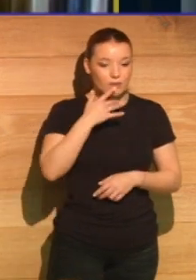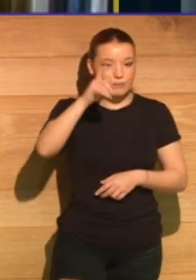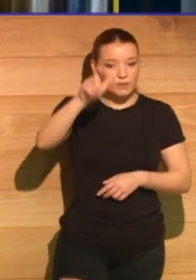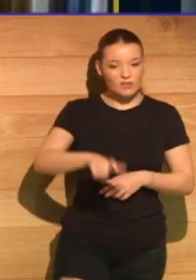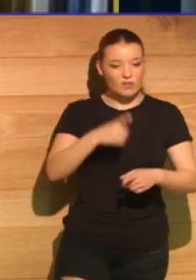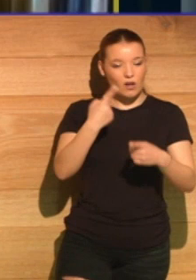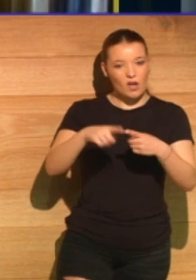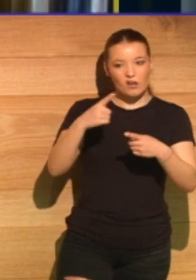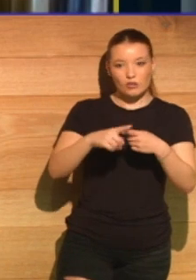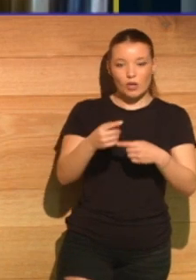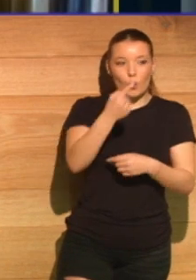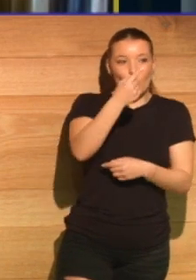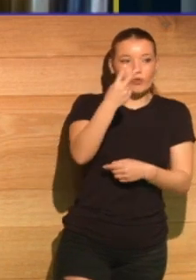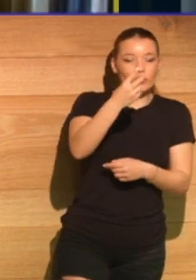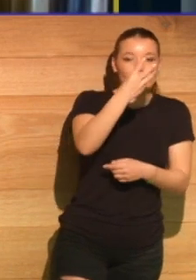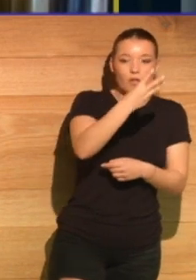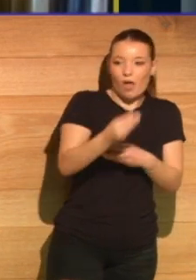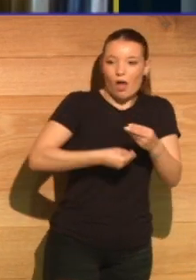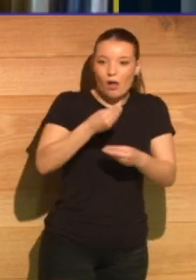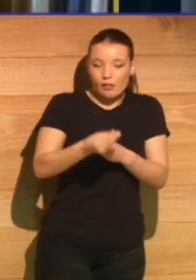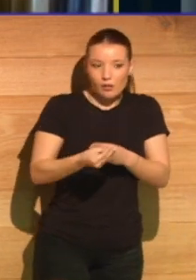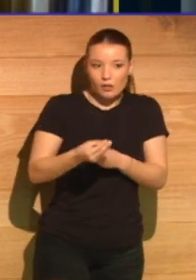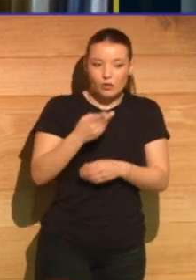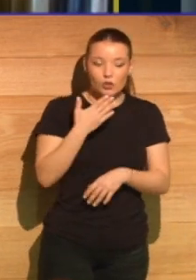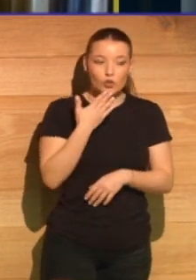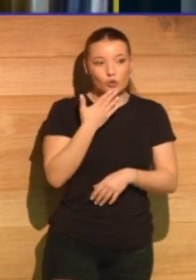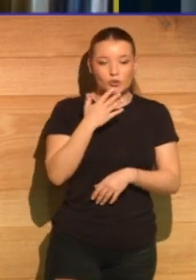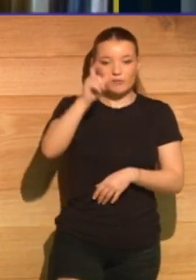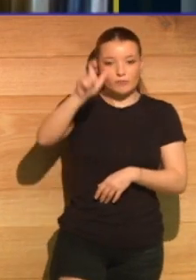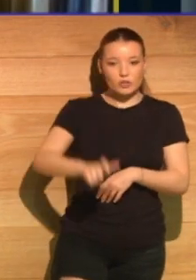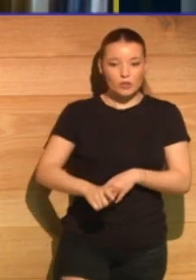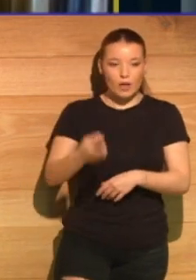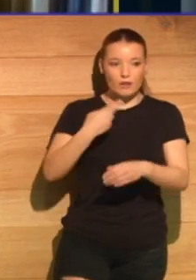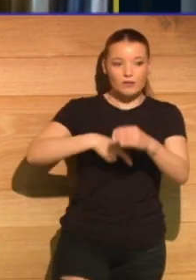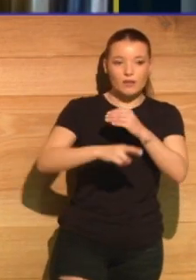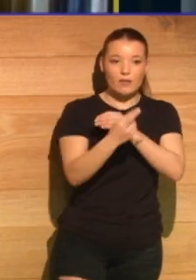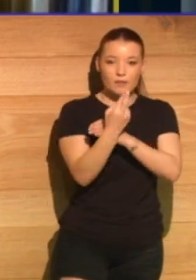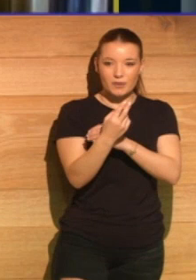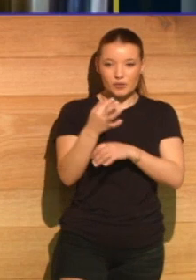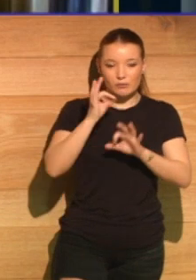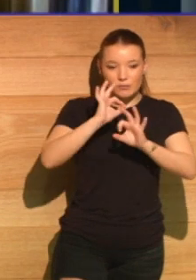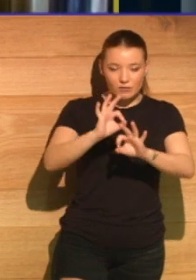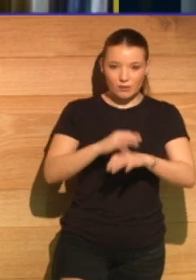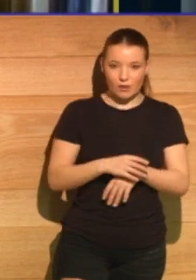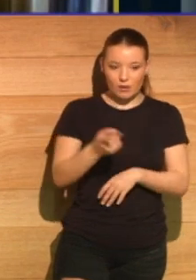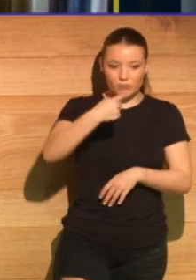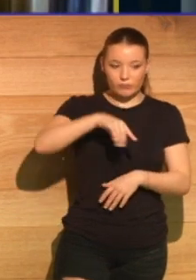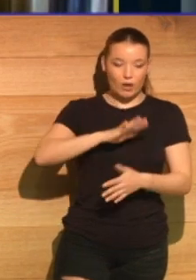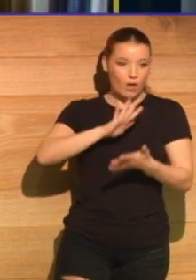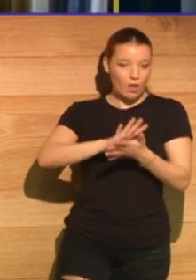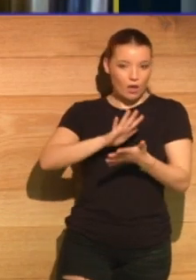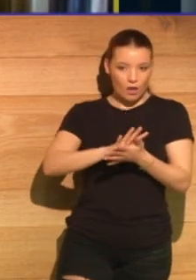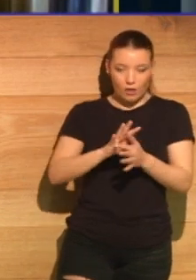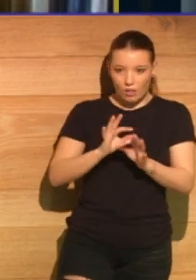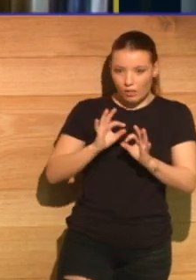del Renacimiento. A ver, que igual nos tenemos que relajar un poco, ¿no? O sea, no, es una persona que